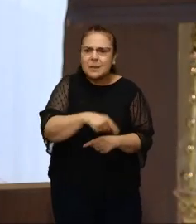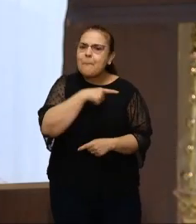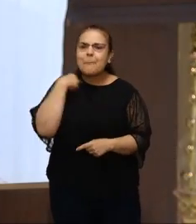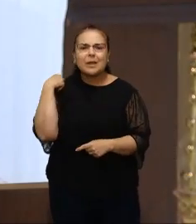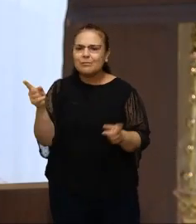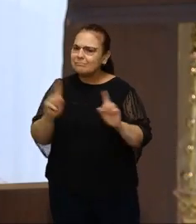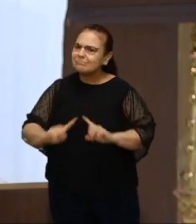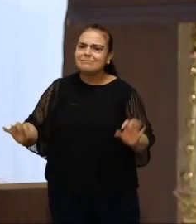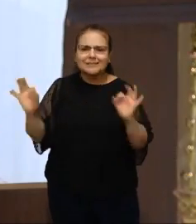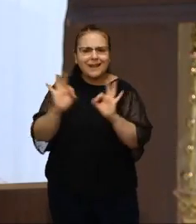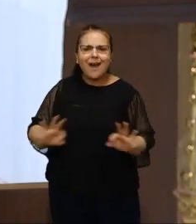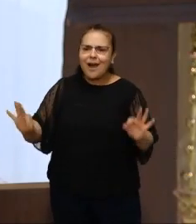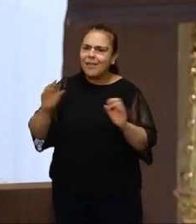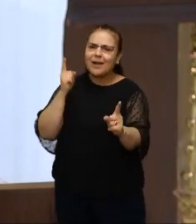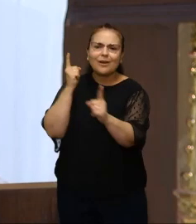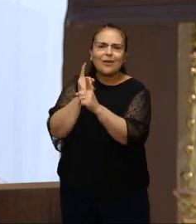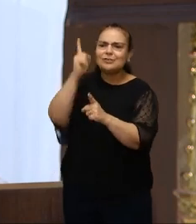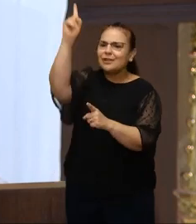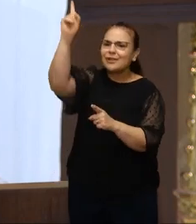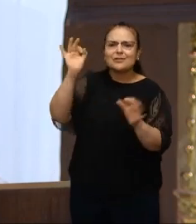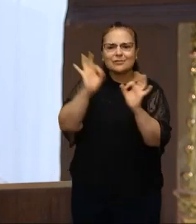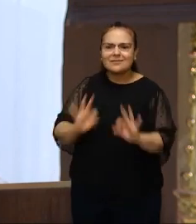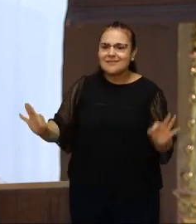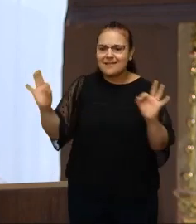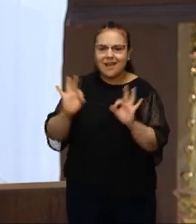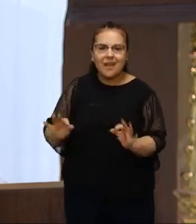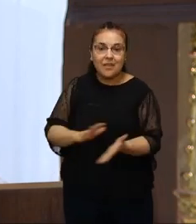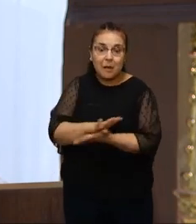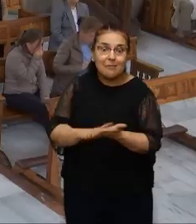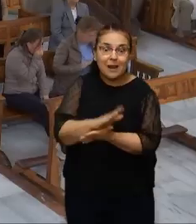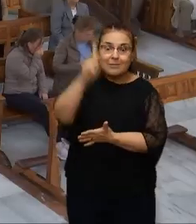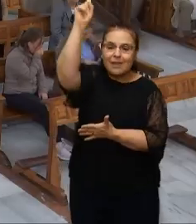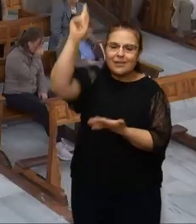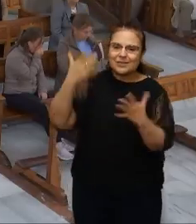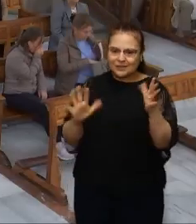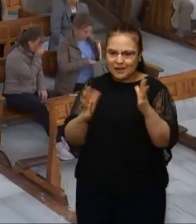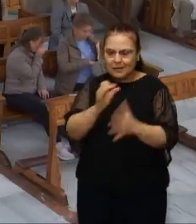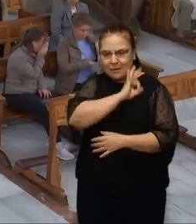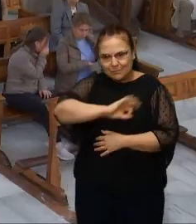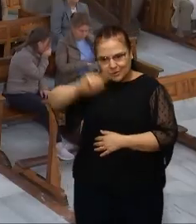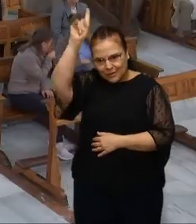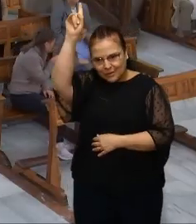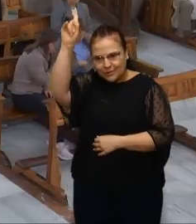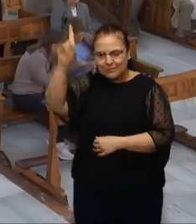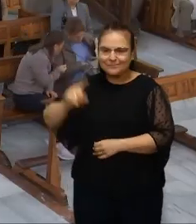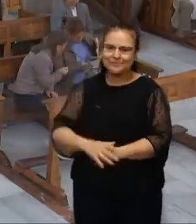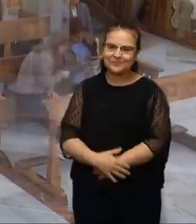ni protestó contra Dios. Palabra de Dios. Te alabamos, Señor.